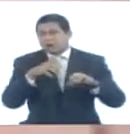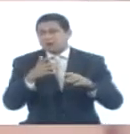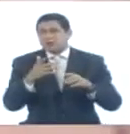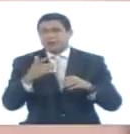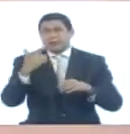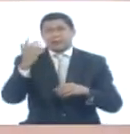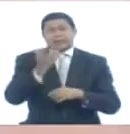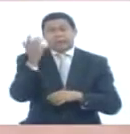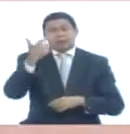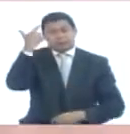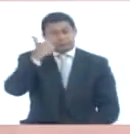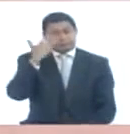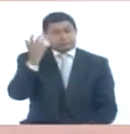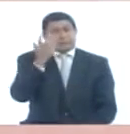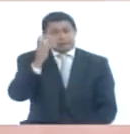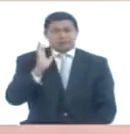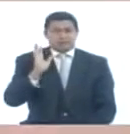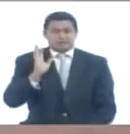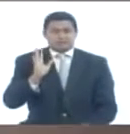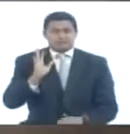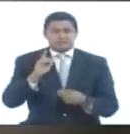quema, ¿ok?